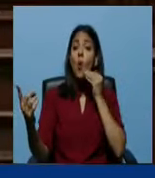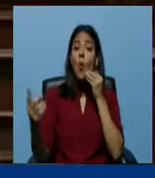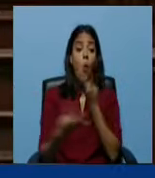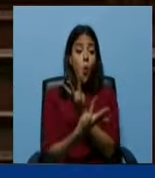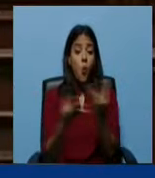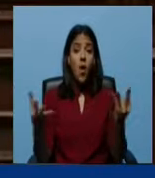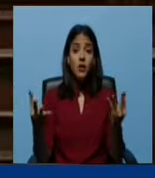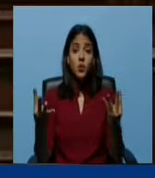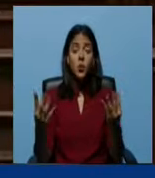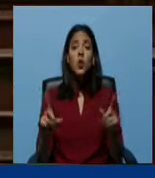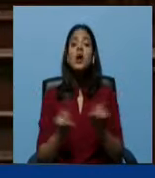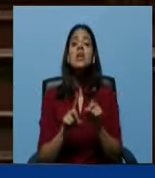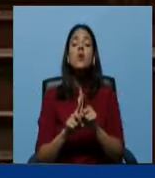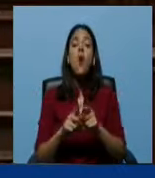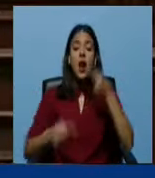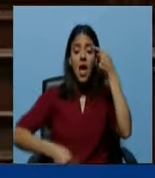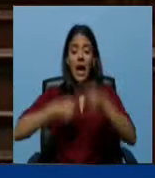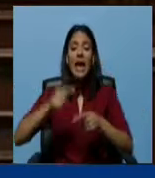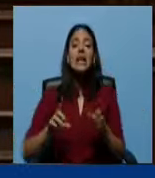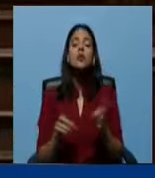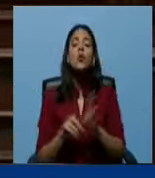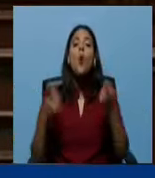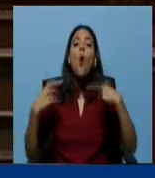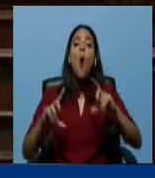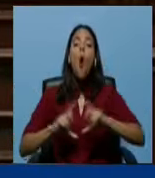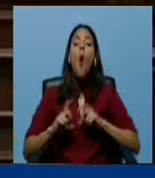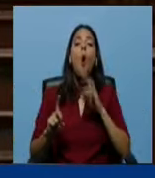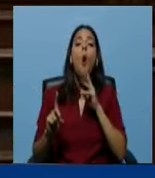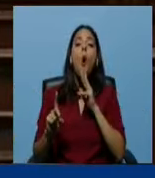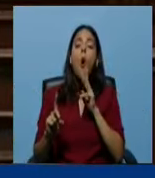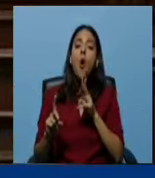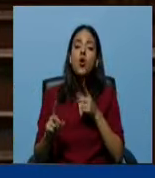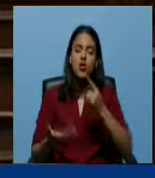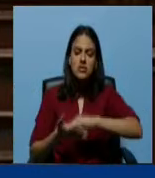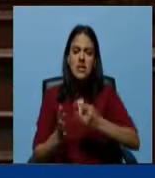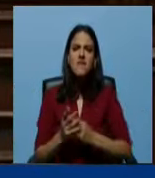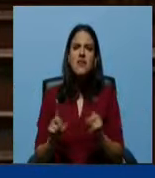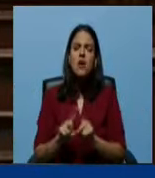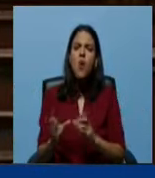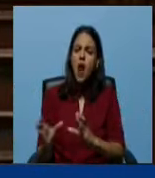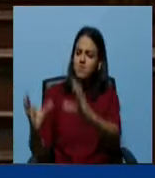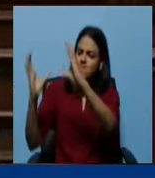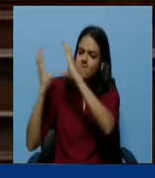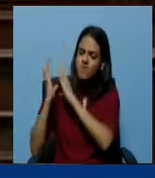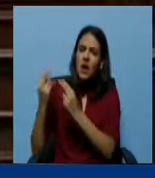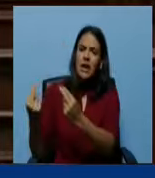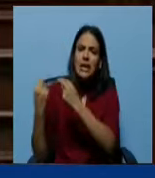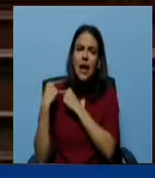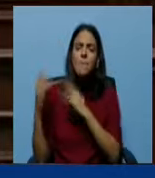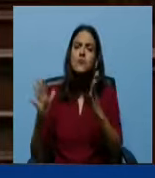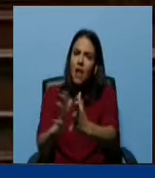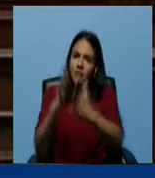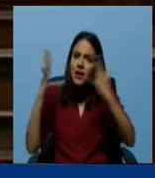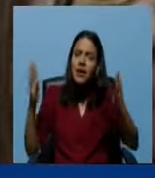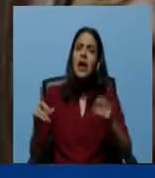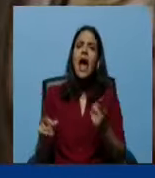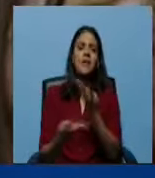llamada generación de oro que él levantó, que tiene una responsabilidad gigantesca, muchachas, muchachos,